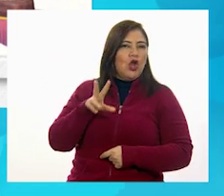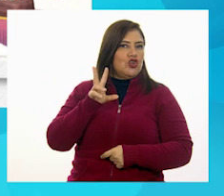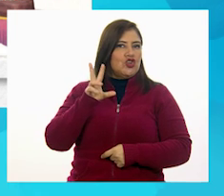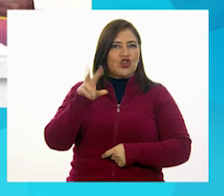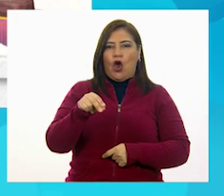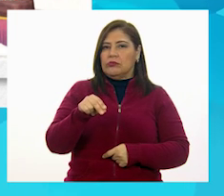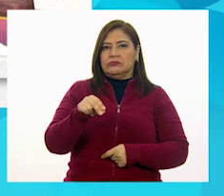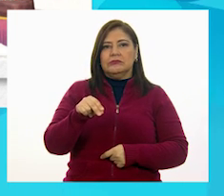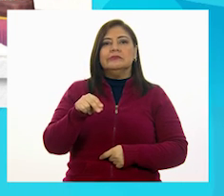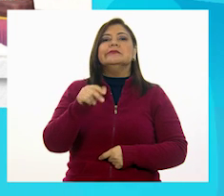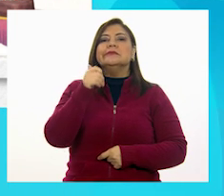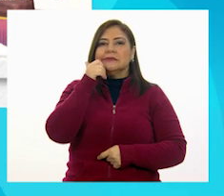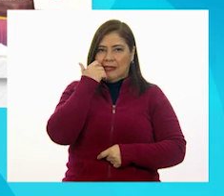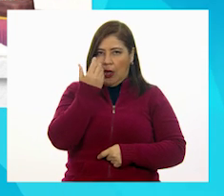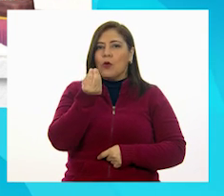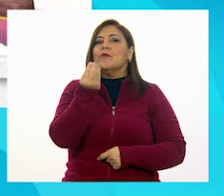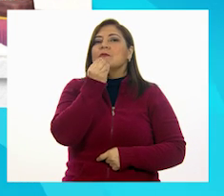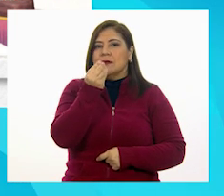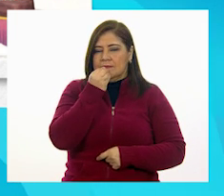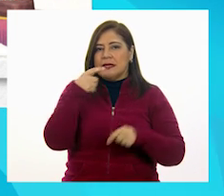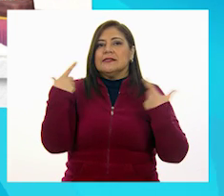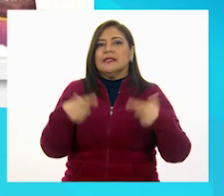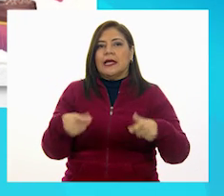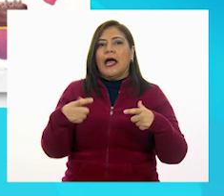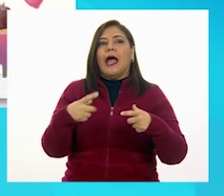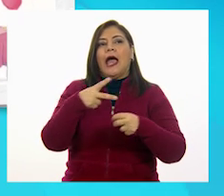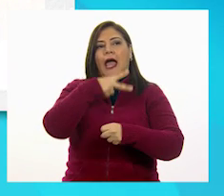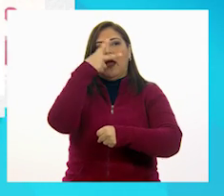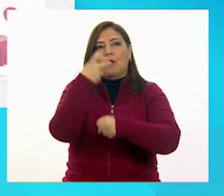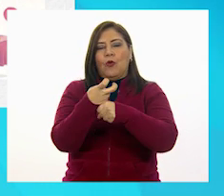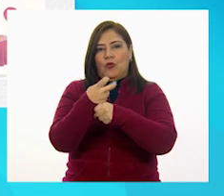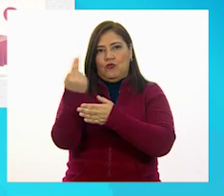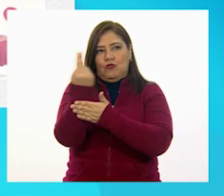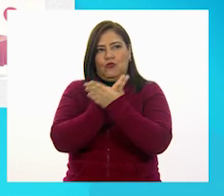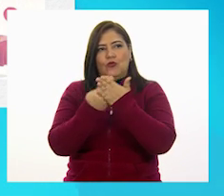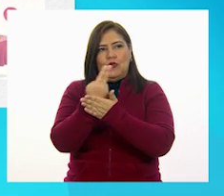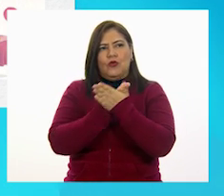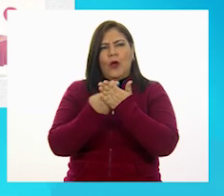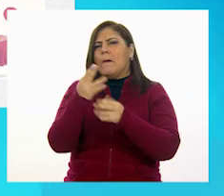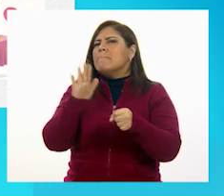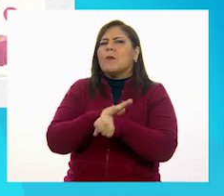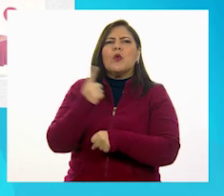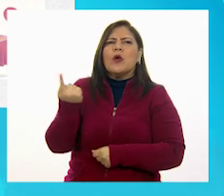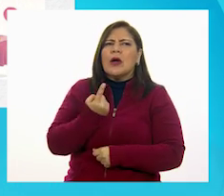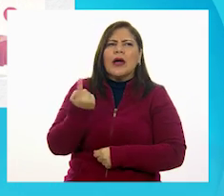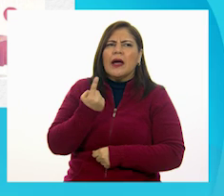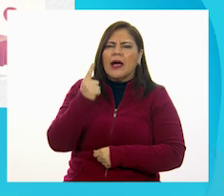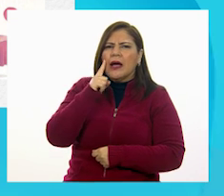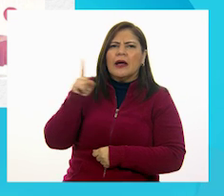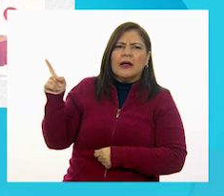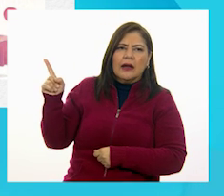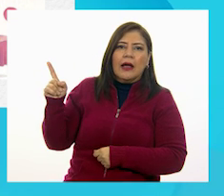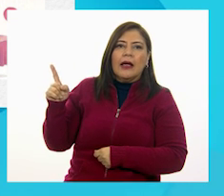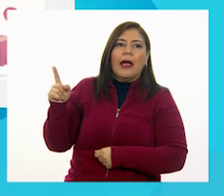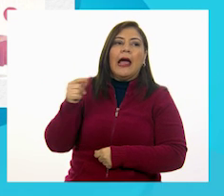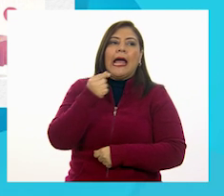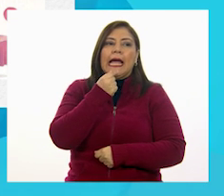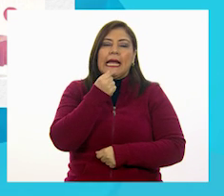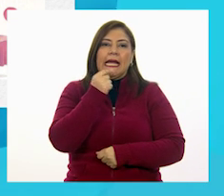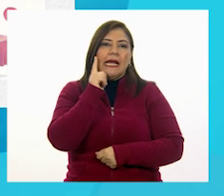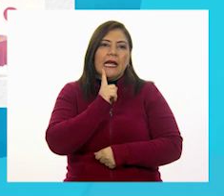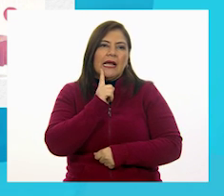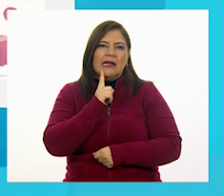comer pastel, corresponde a la segunda imagen. ¿Por qué, Alexia? ¿O por qué, niñas y niños? Porque la niña